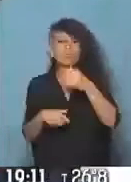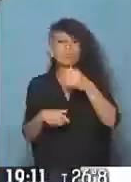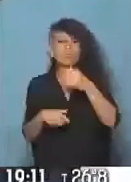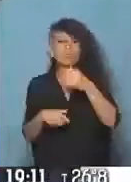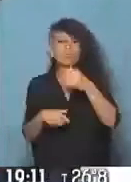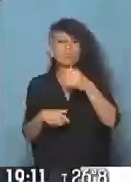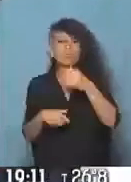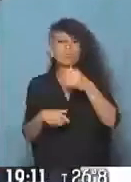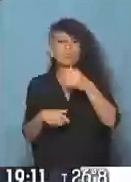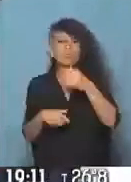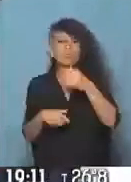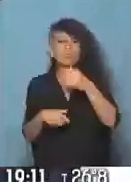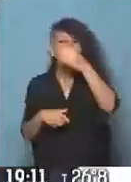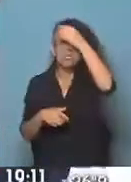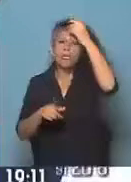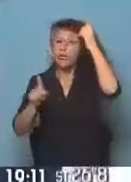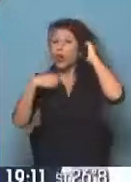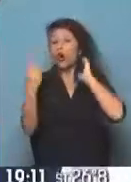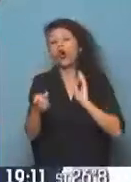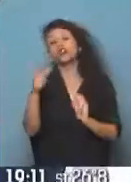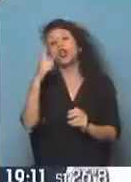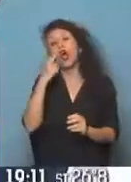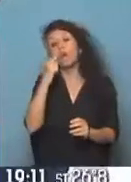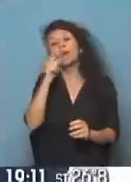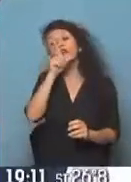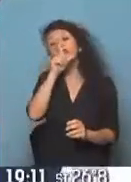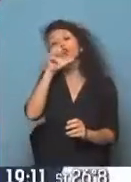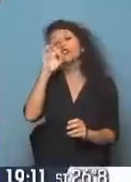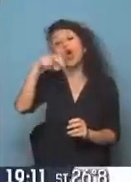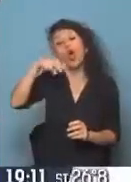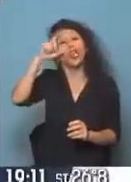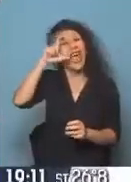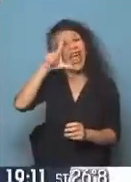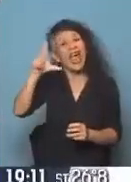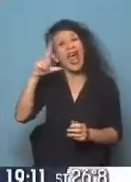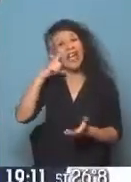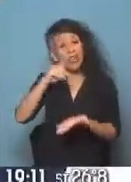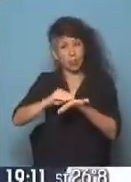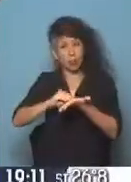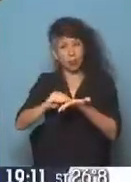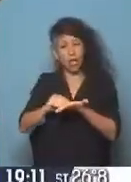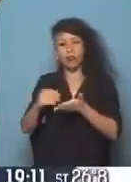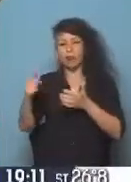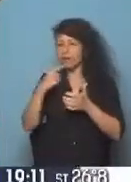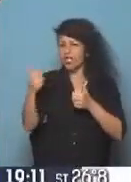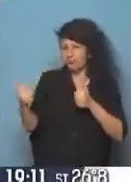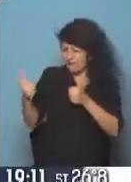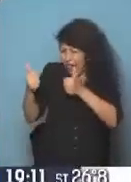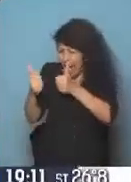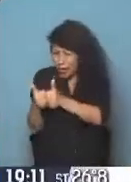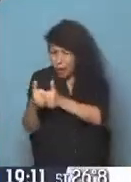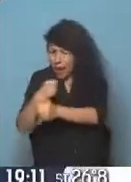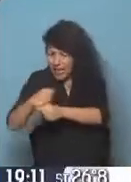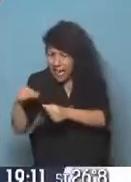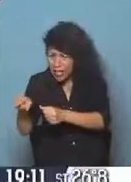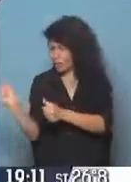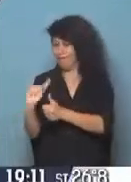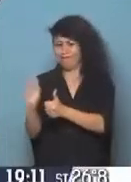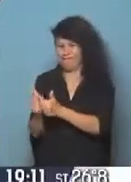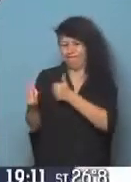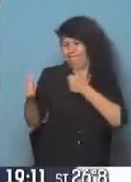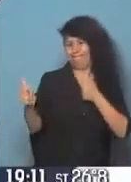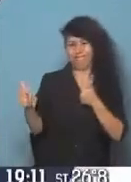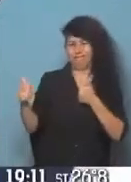diputado por callemos pablo tonelli esto dijo que no acompañará el pedido de carrió y que considera que la presentación